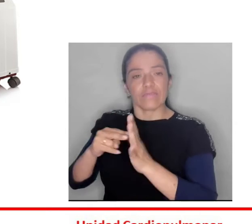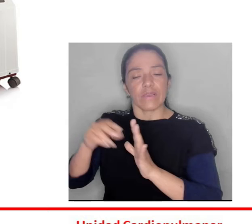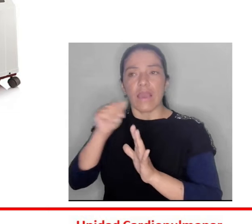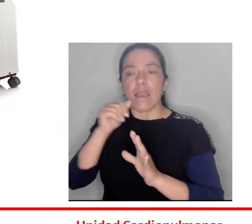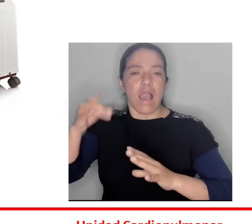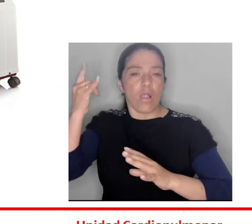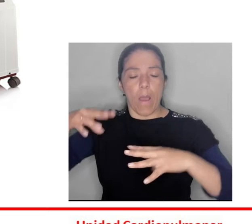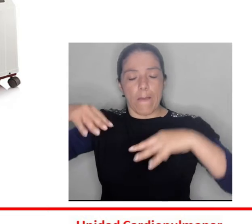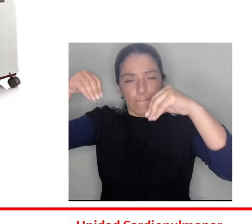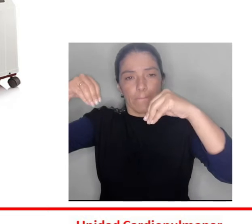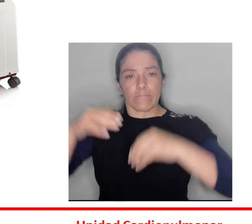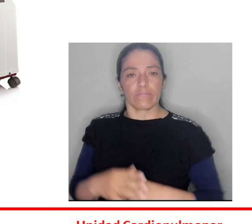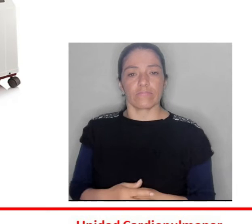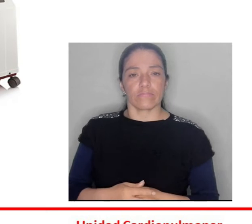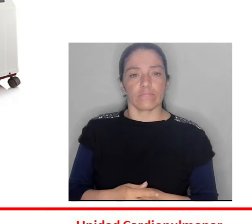la luz en el hogar.